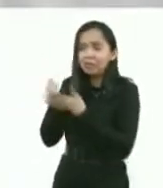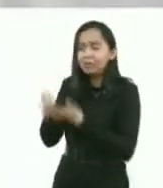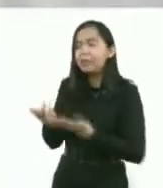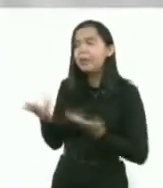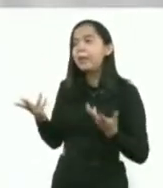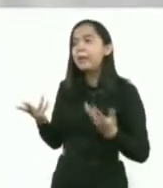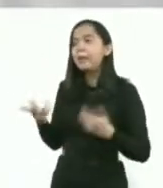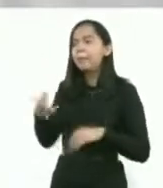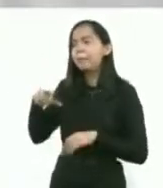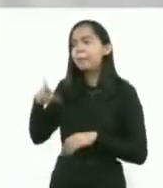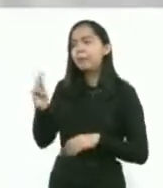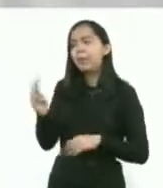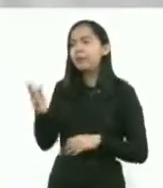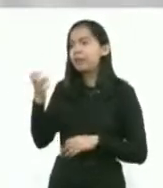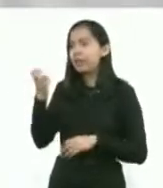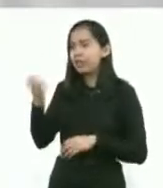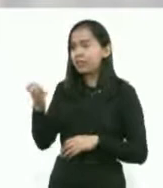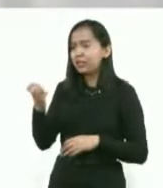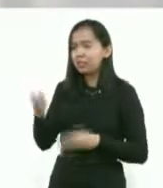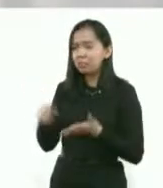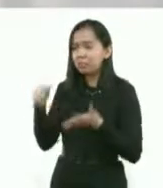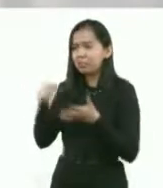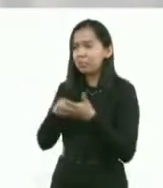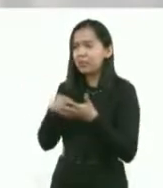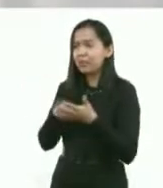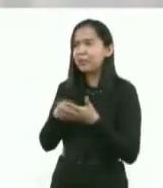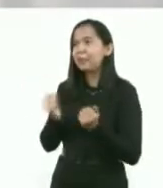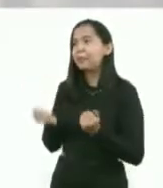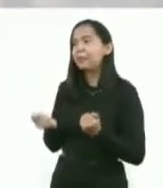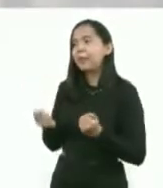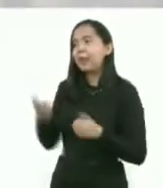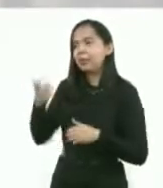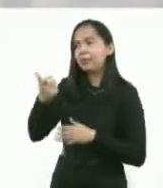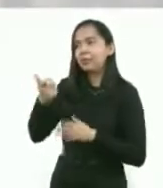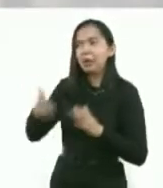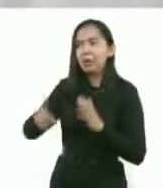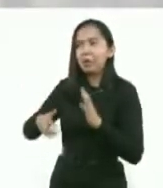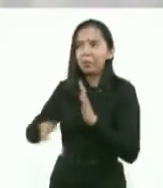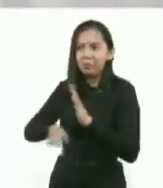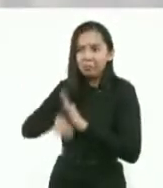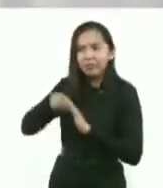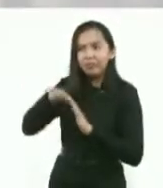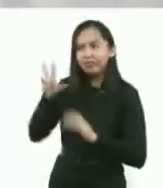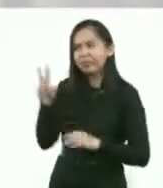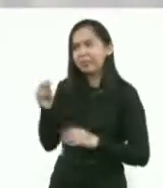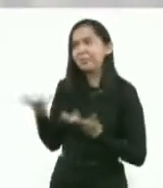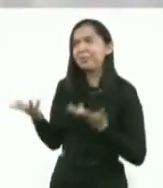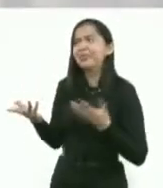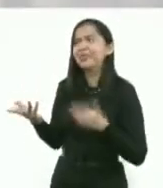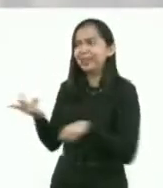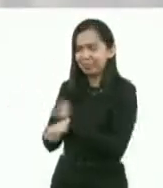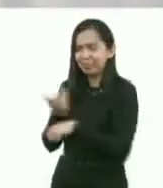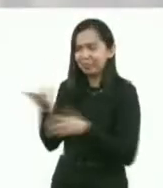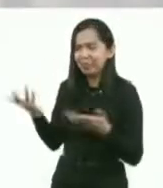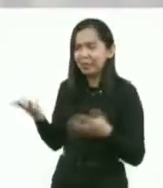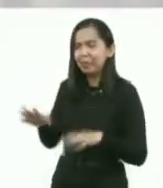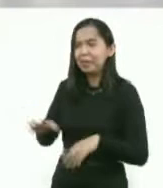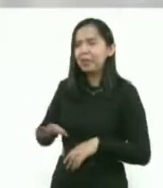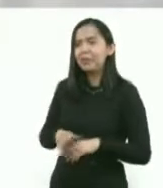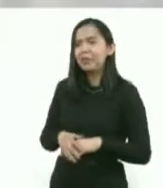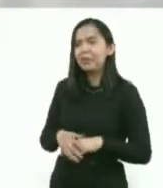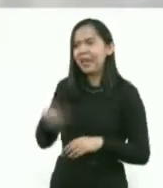rendimiento y no justifica las diferencias en los precios, pues si ni que fuera turbocina, que se te vuelva avión